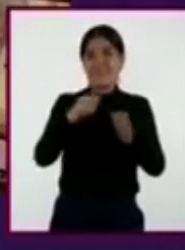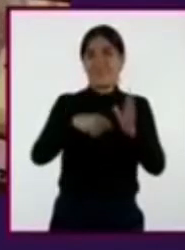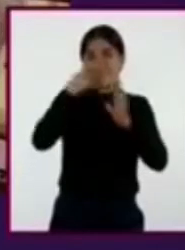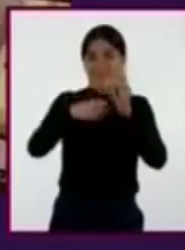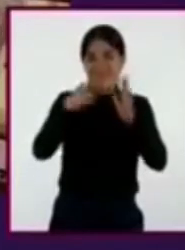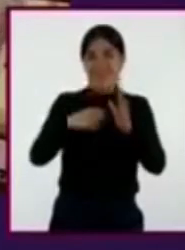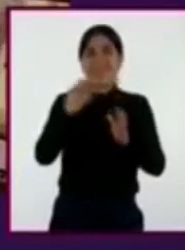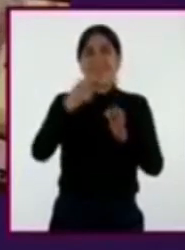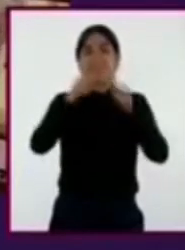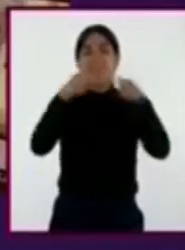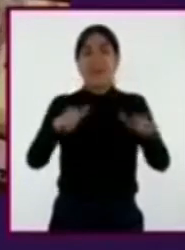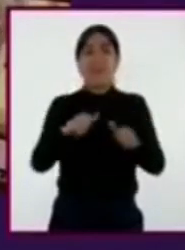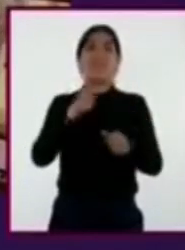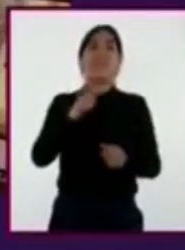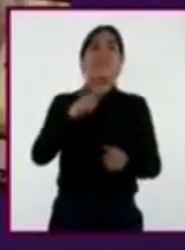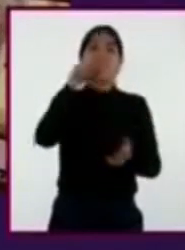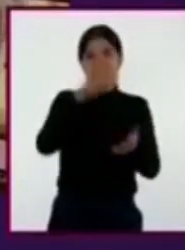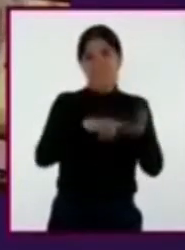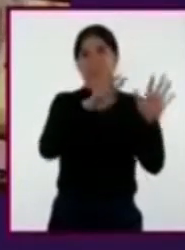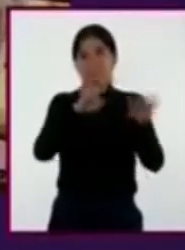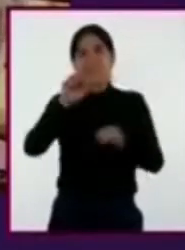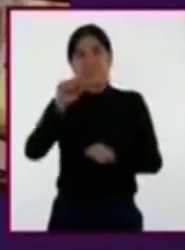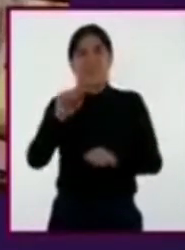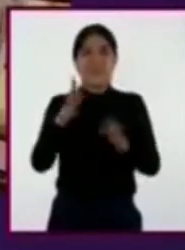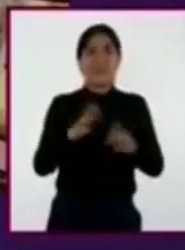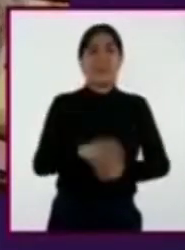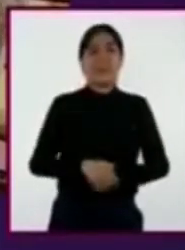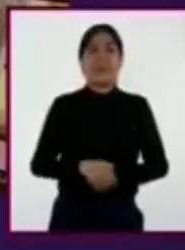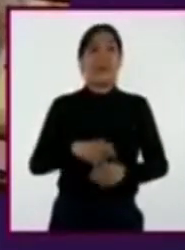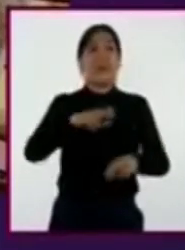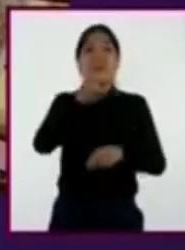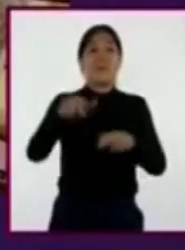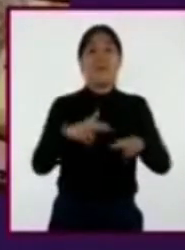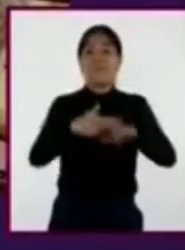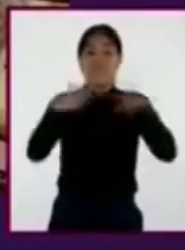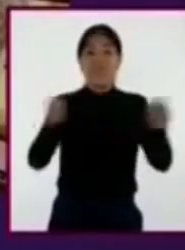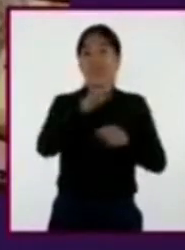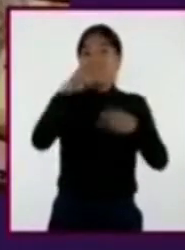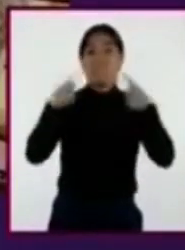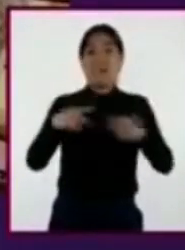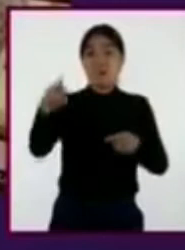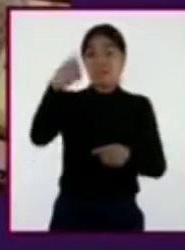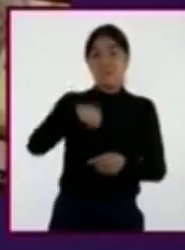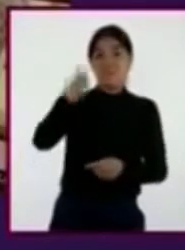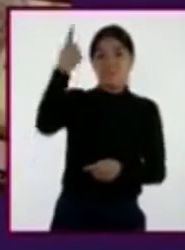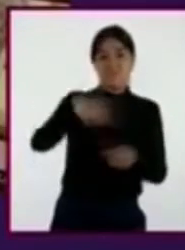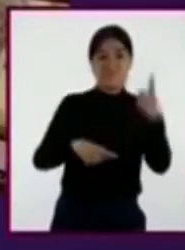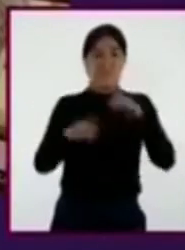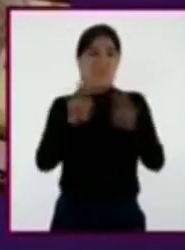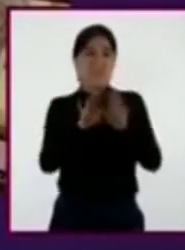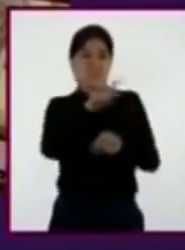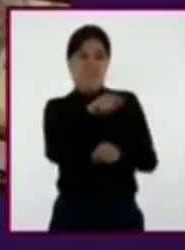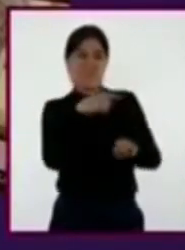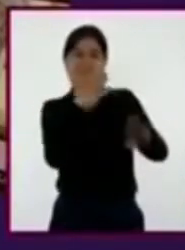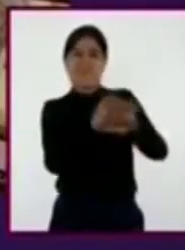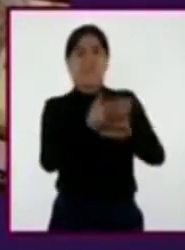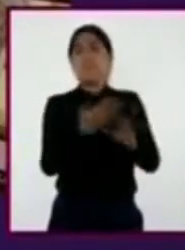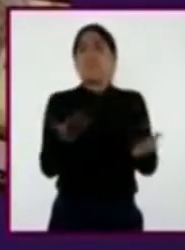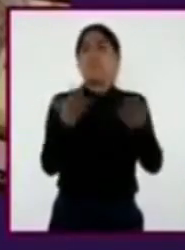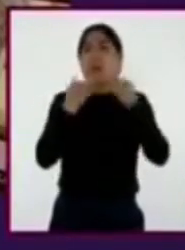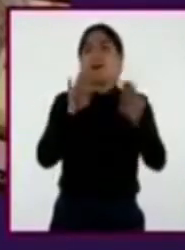pleno 70, ya finales de los 70, y ella dice, nadie puede juzgarme porque no hay ningún parámetro para